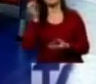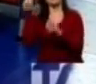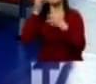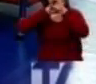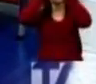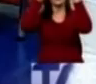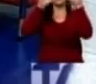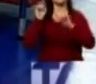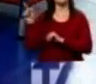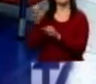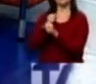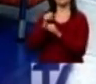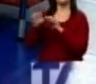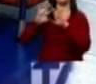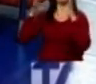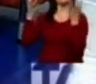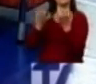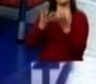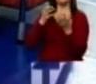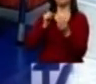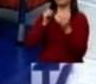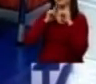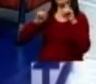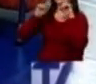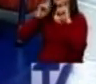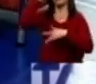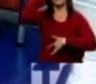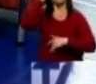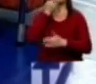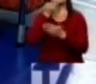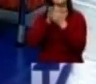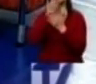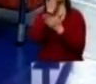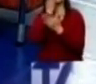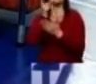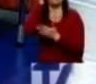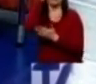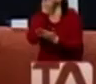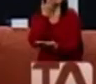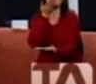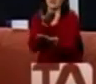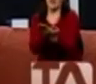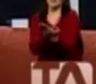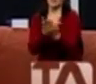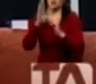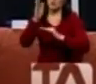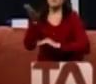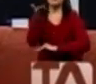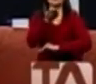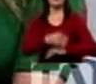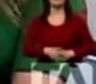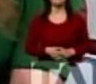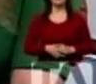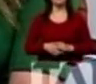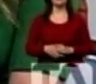haciendo, recorriendo el mundo para que se conozca la enfermedad de Dent. Te quiero agradecer en nombre de todas las madres y padres que sabemos lo que nos cuesta